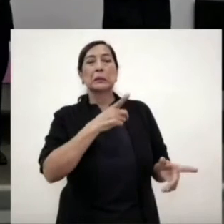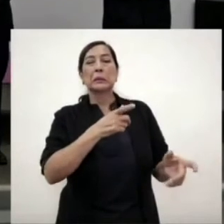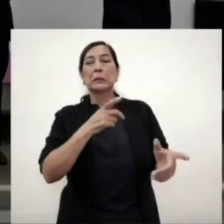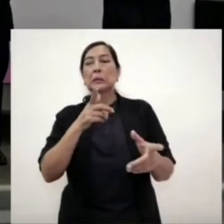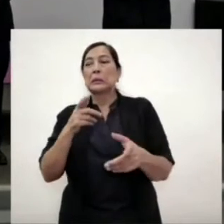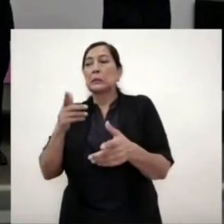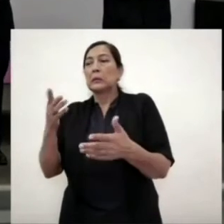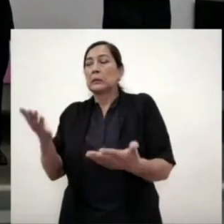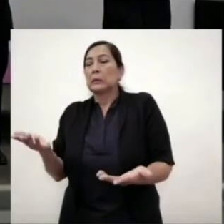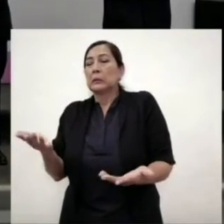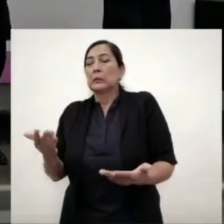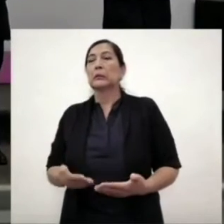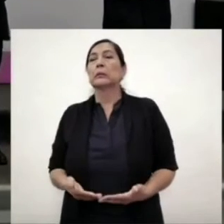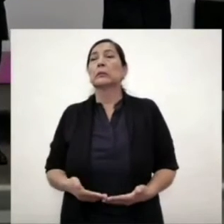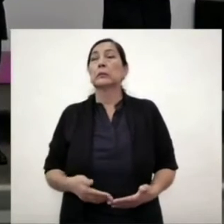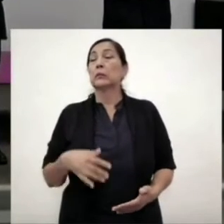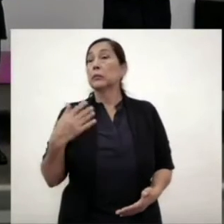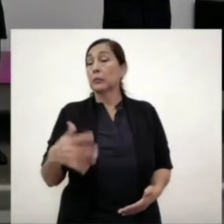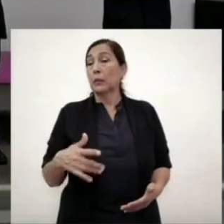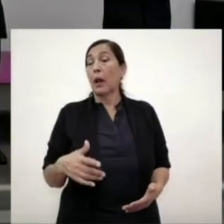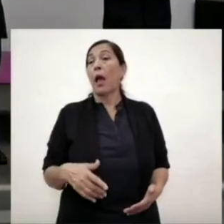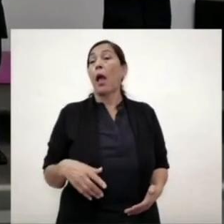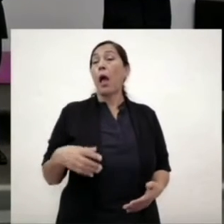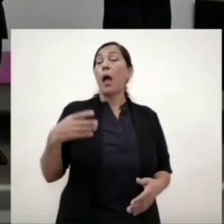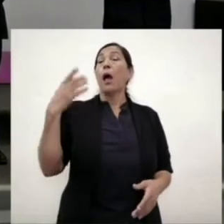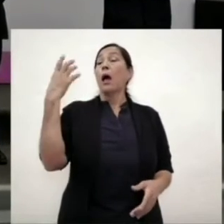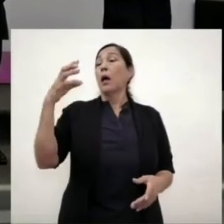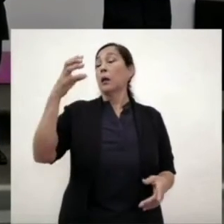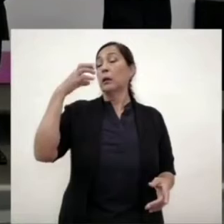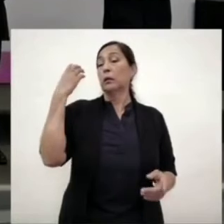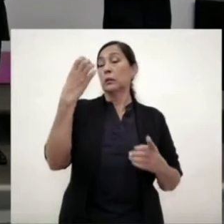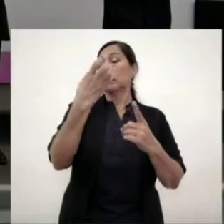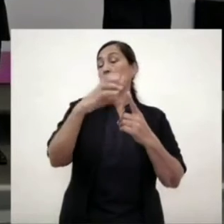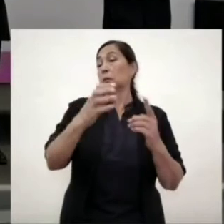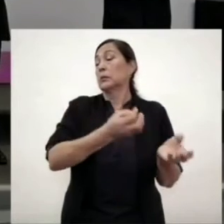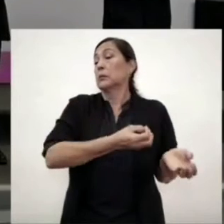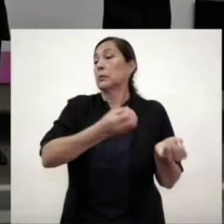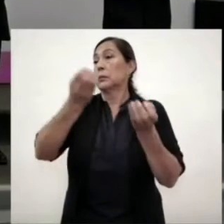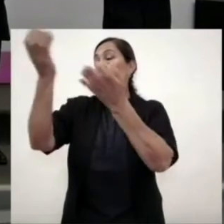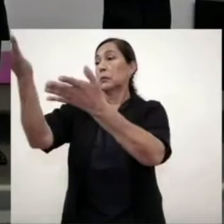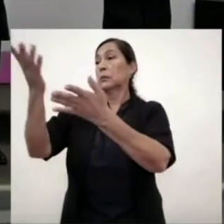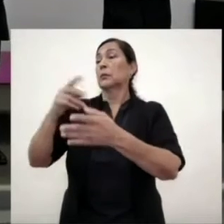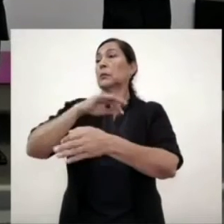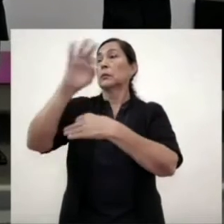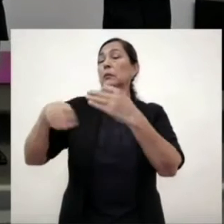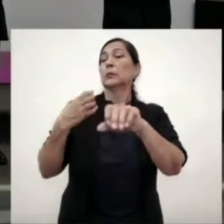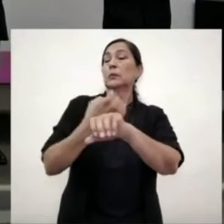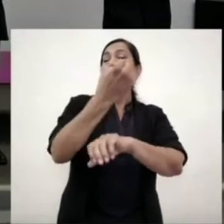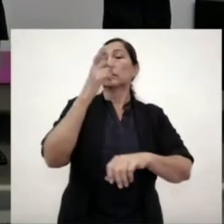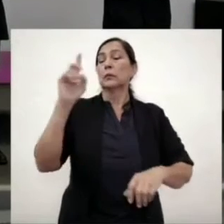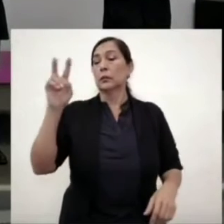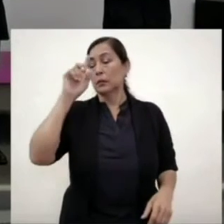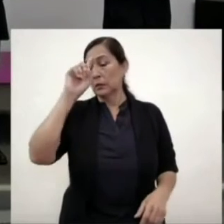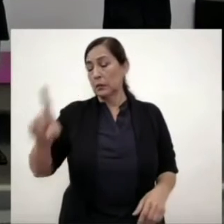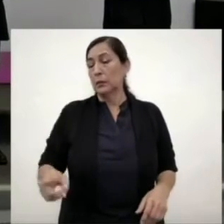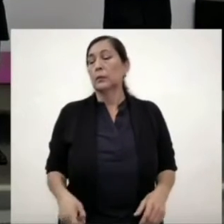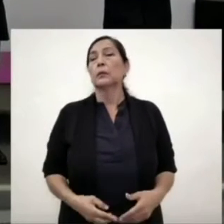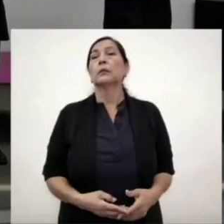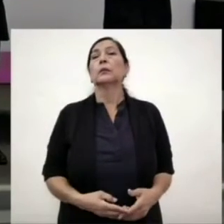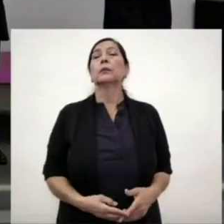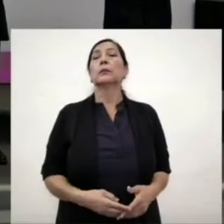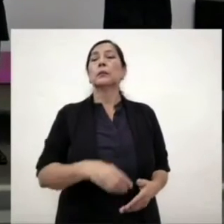ya mandamos una iniciativa al Congreso del Estado de Michoacán para homologar el delito de